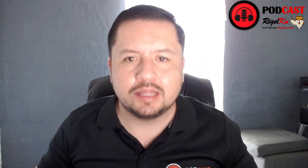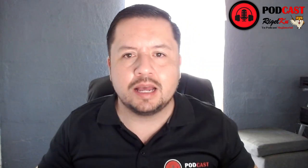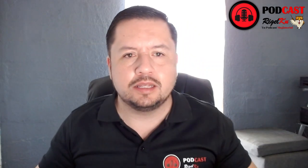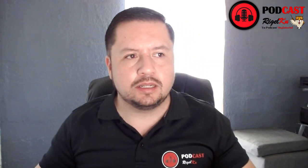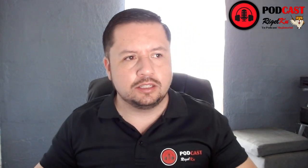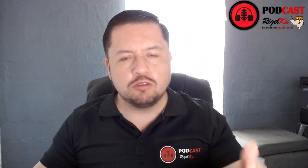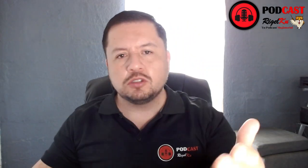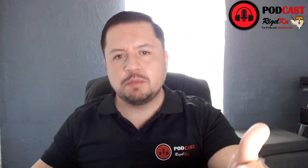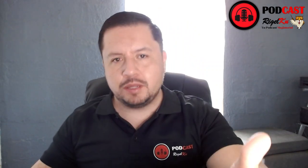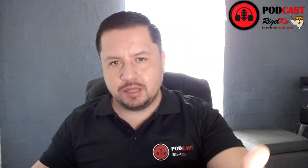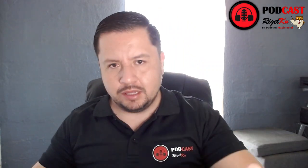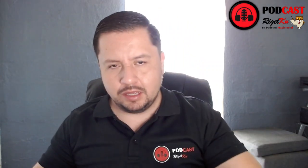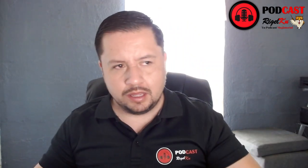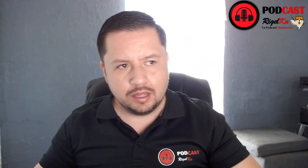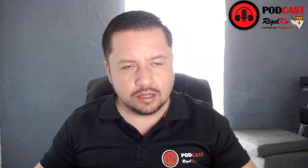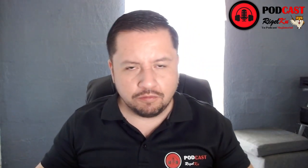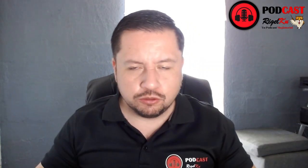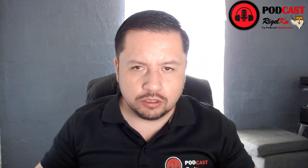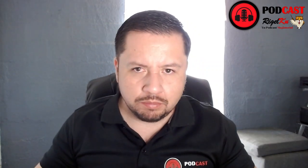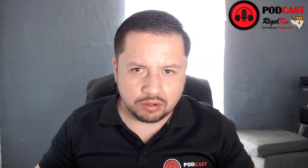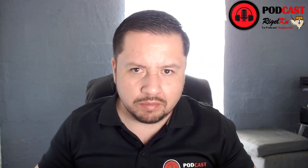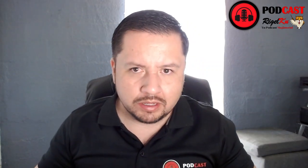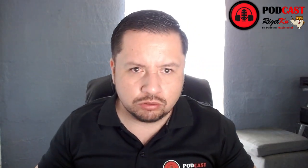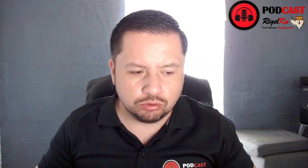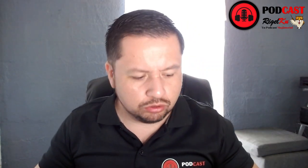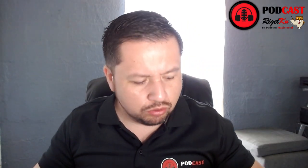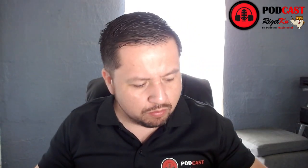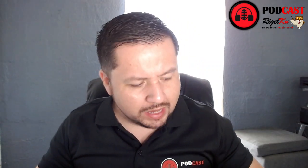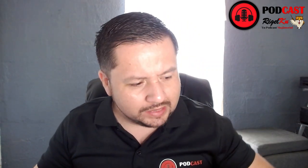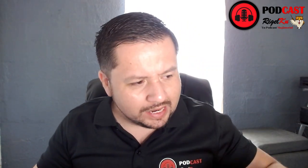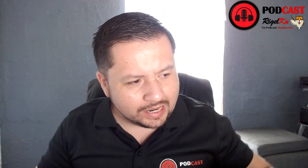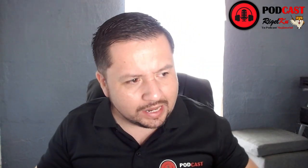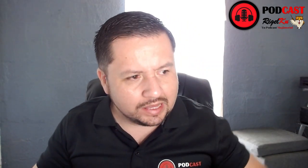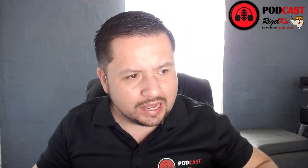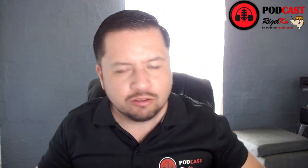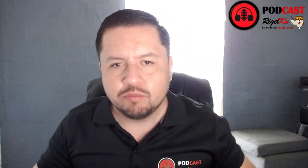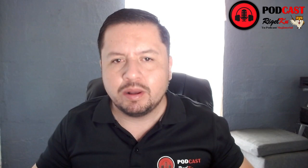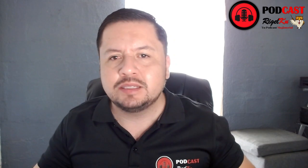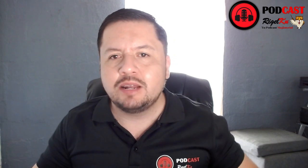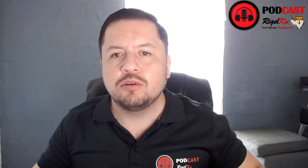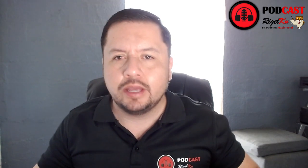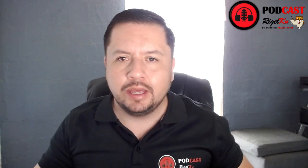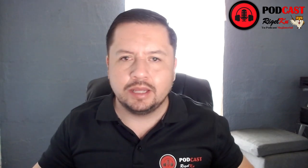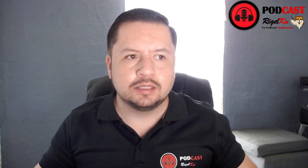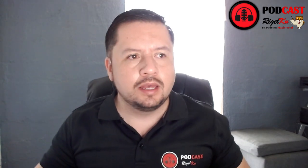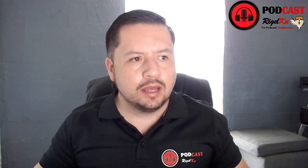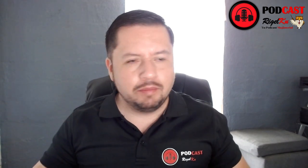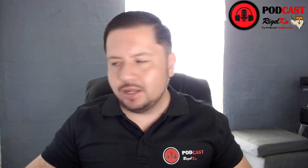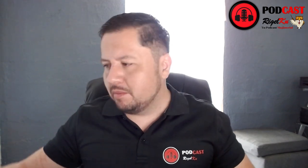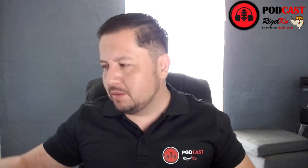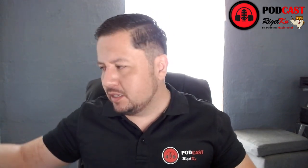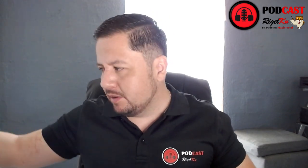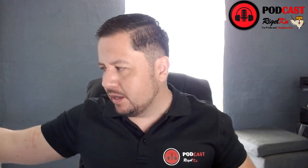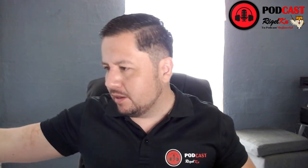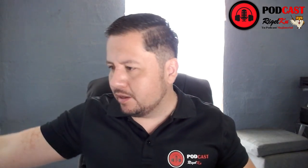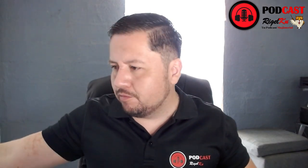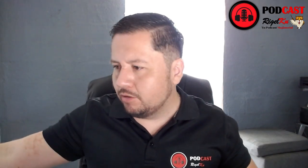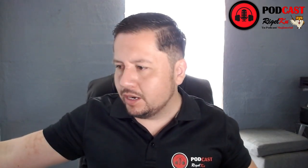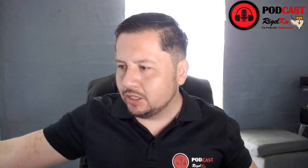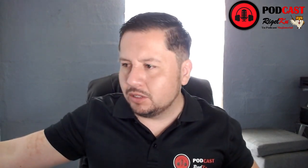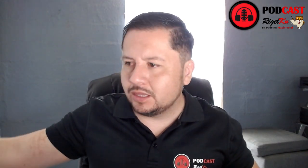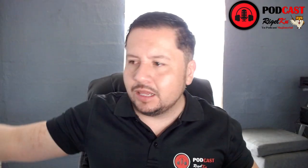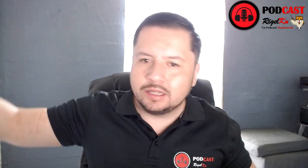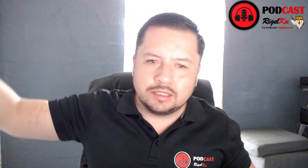base a realidades, así como se pretende que funcione el programa de estudios, con base a la realidad, con base a lo que es. A mí de nada me sirve que